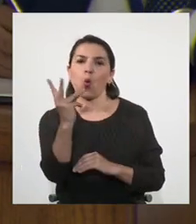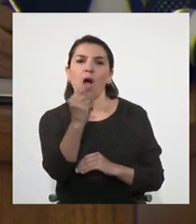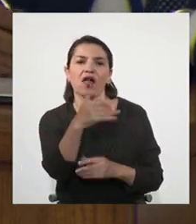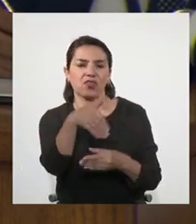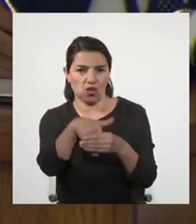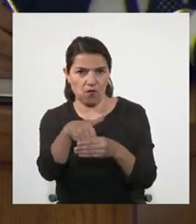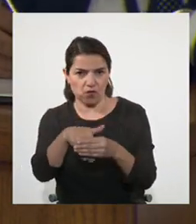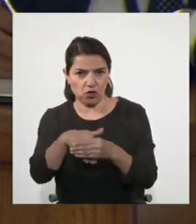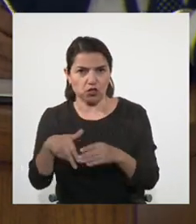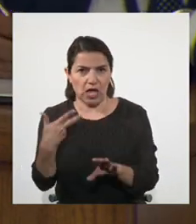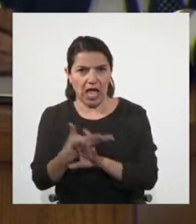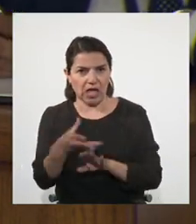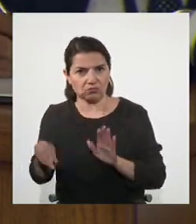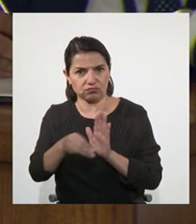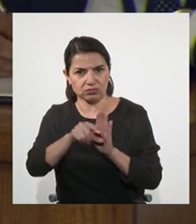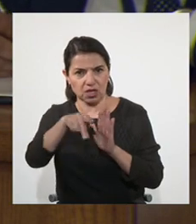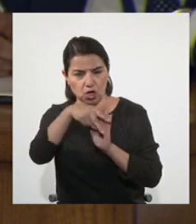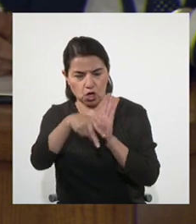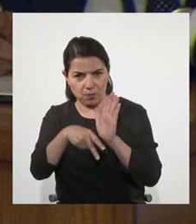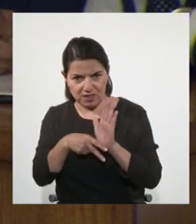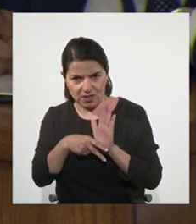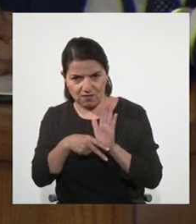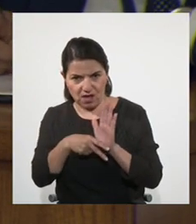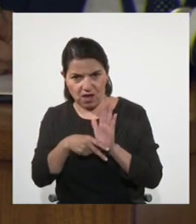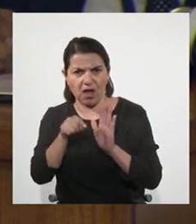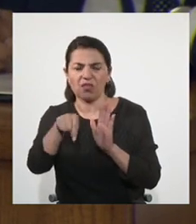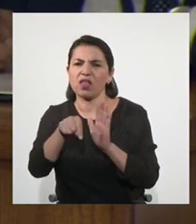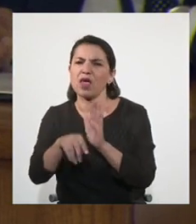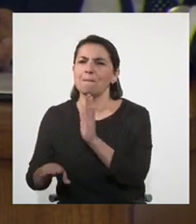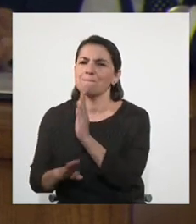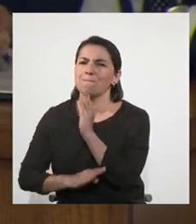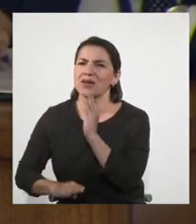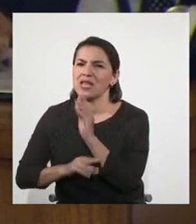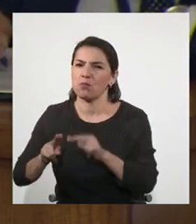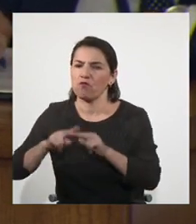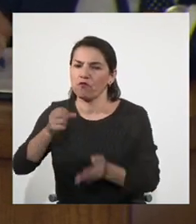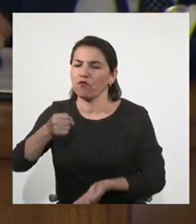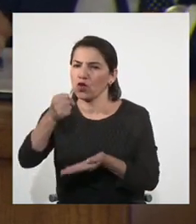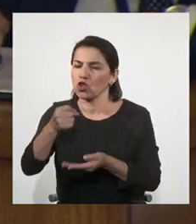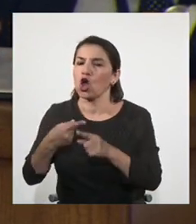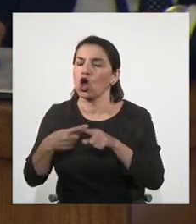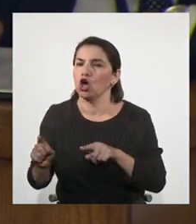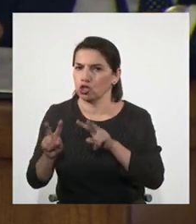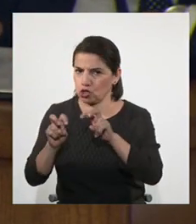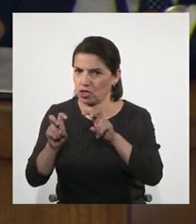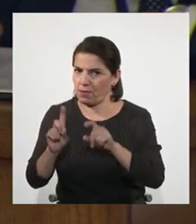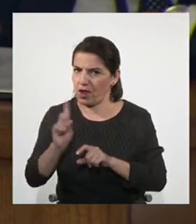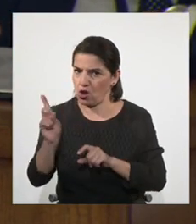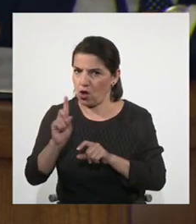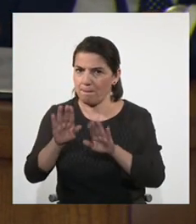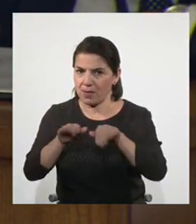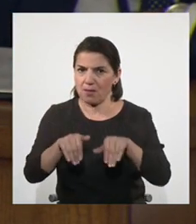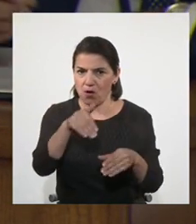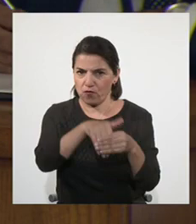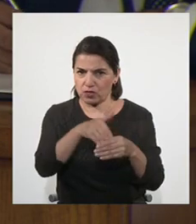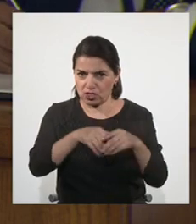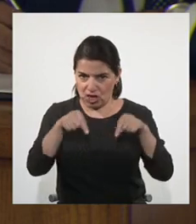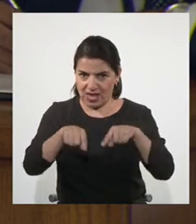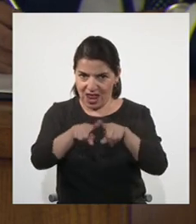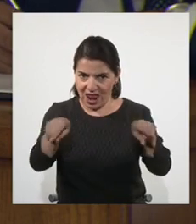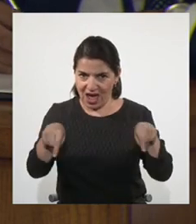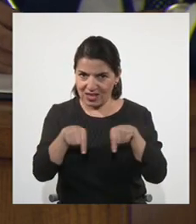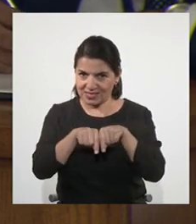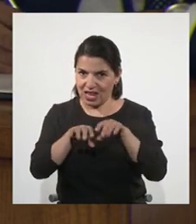regulado en la ley orgánica constitucional como mínimo, ese es otro tema, pero no tiene que ver con la votación que se realizó aquí en la sala. Aquí en la sala